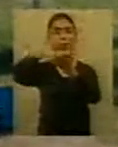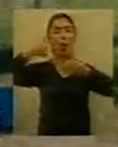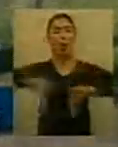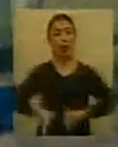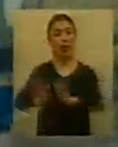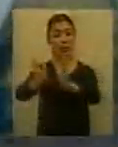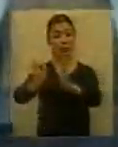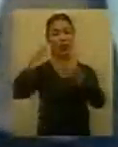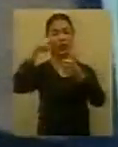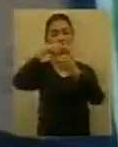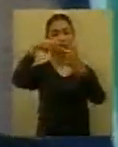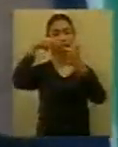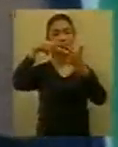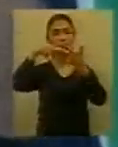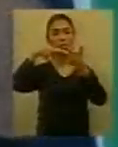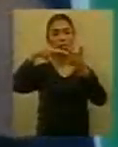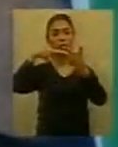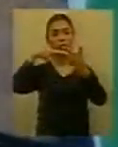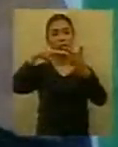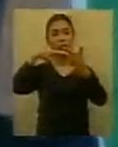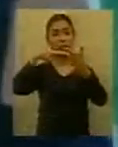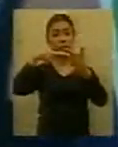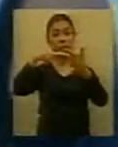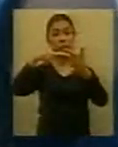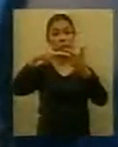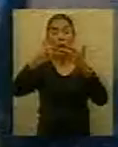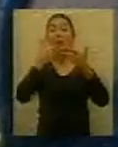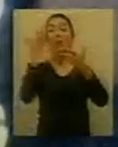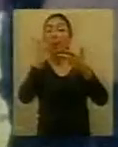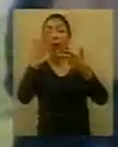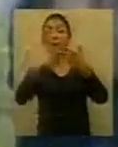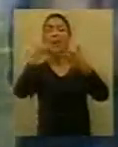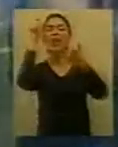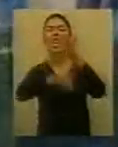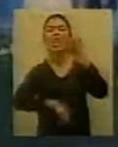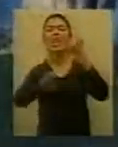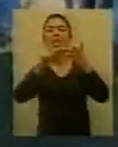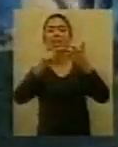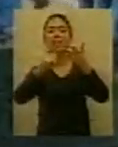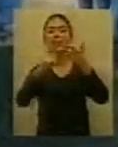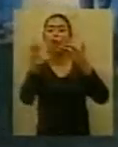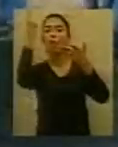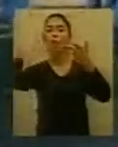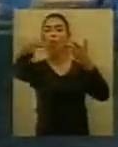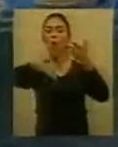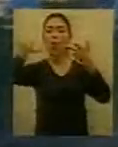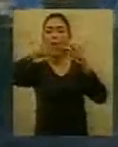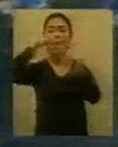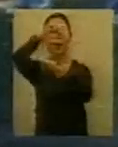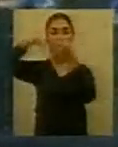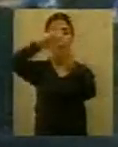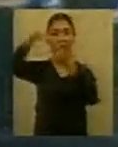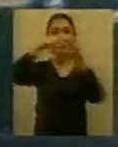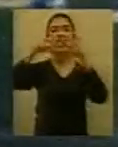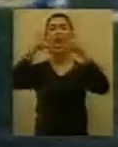de los menores, también todo lo que acredite que el lote le pertenece, ficha de inscripción al programa Un Lote para Cada Familia, oblea si es que la